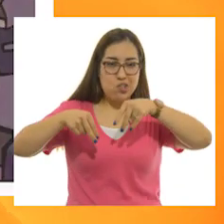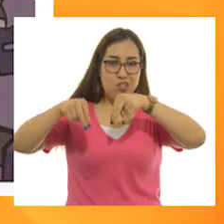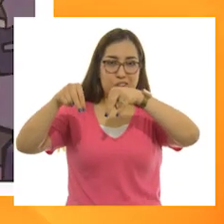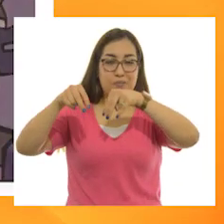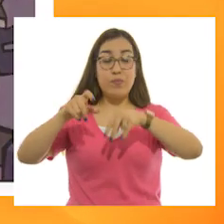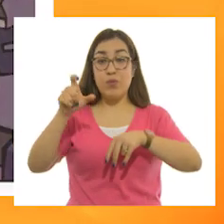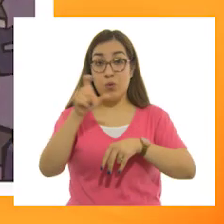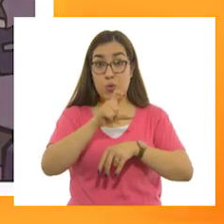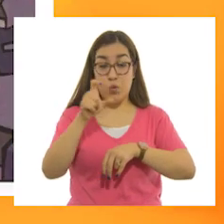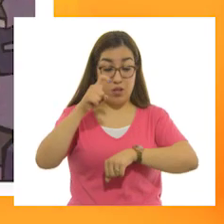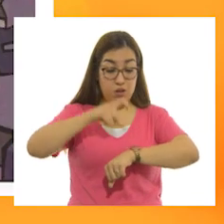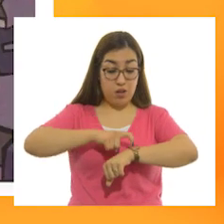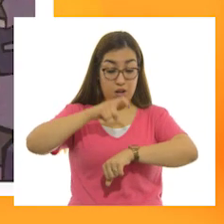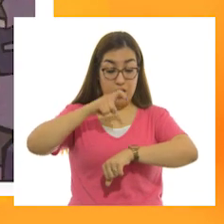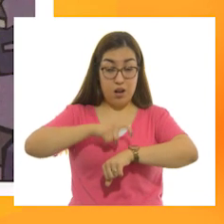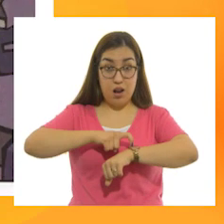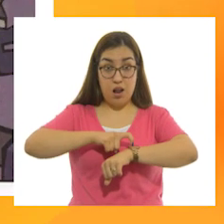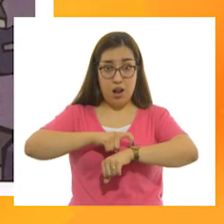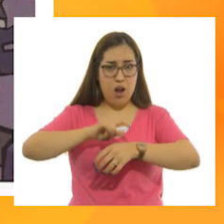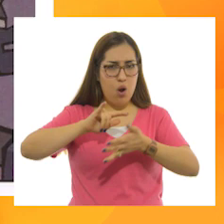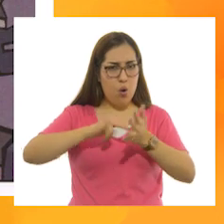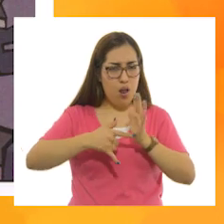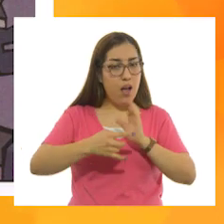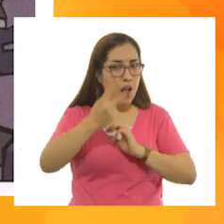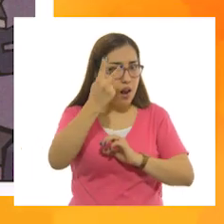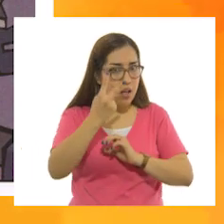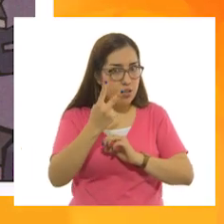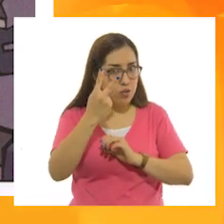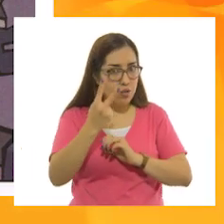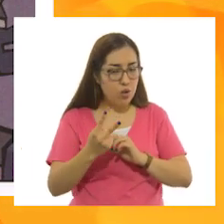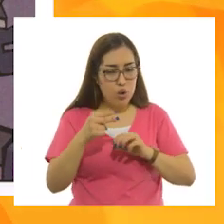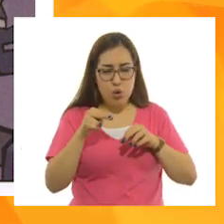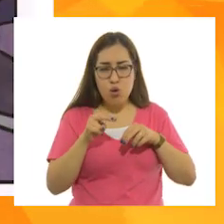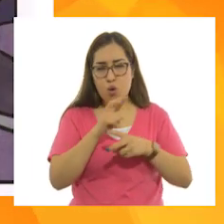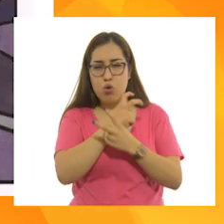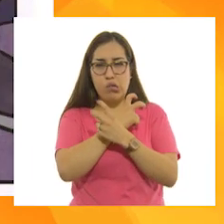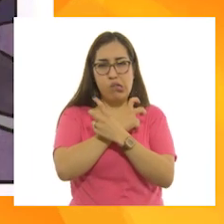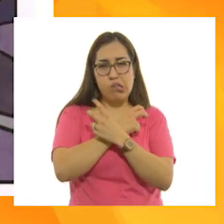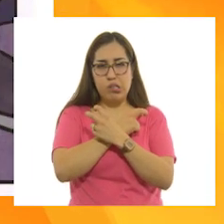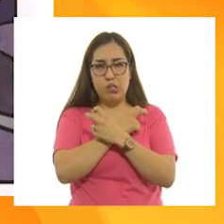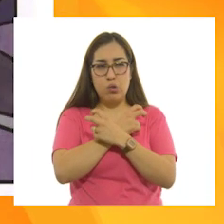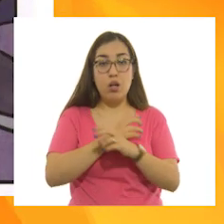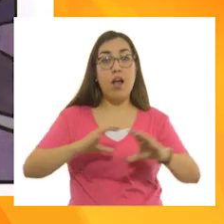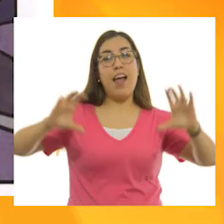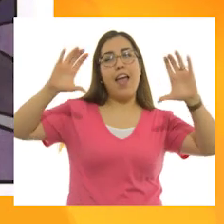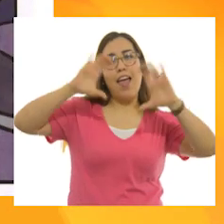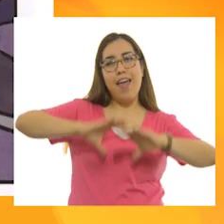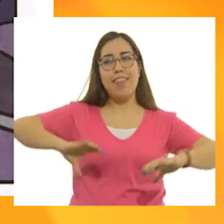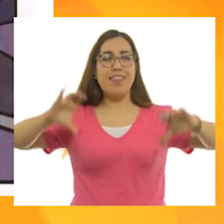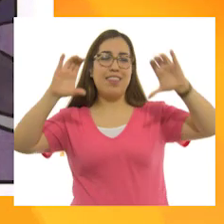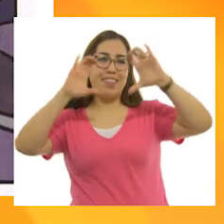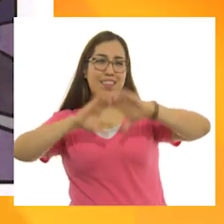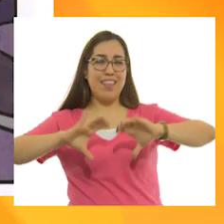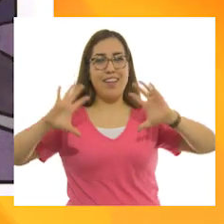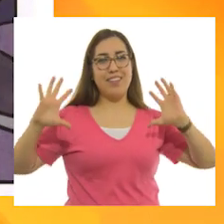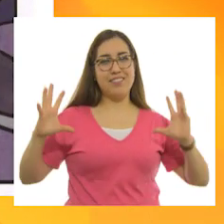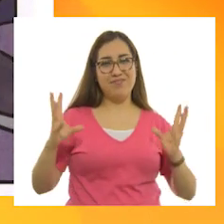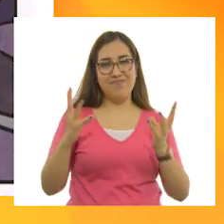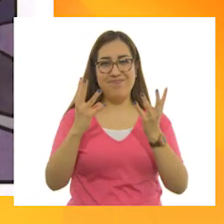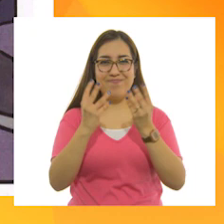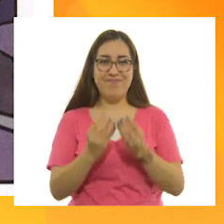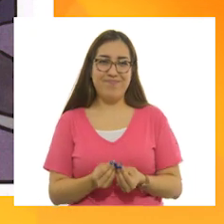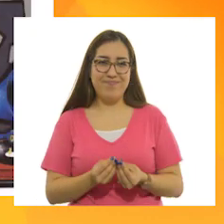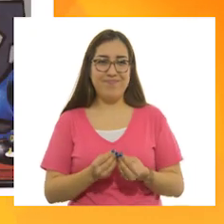cuando el reloj marcan las dos los esqueletos cantan a una voz tumba la cachimba la